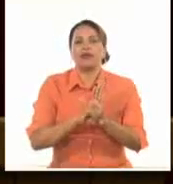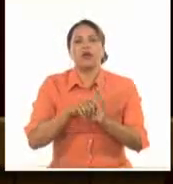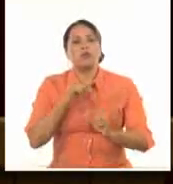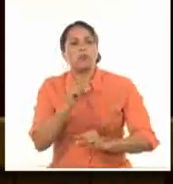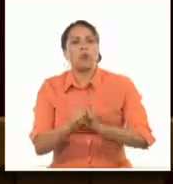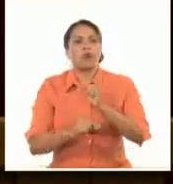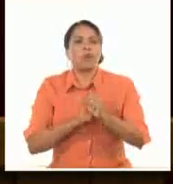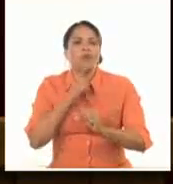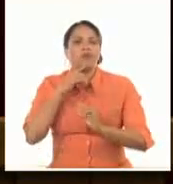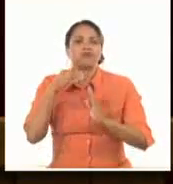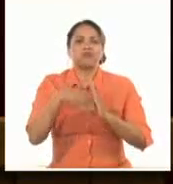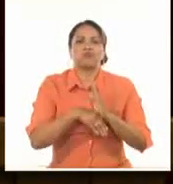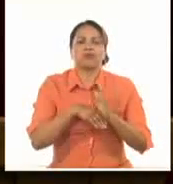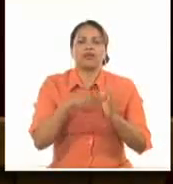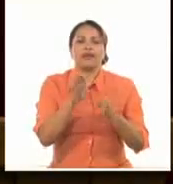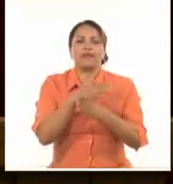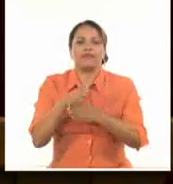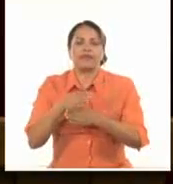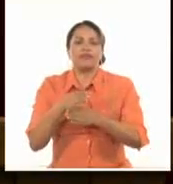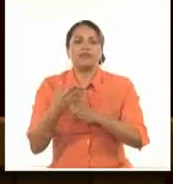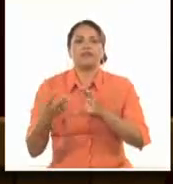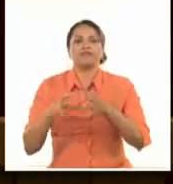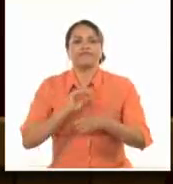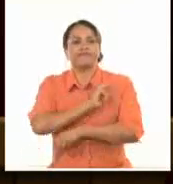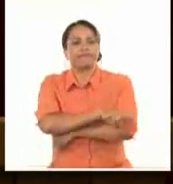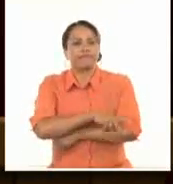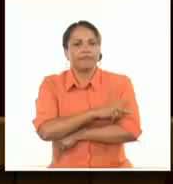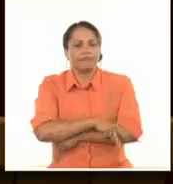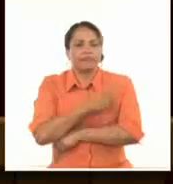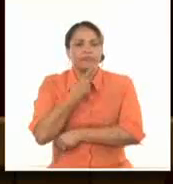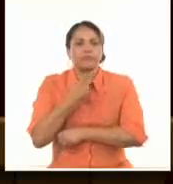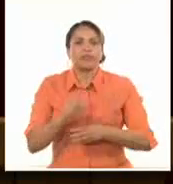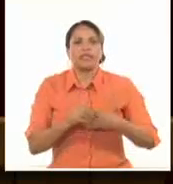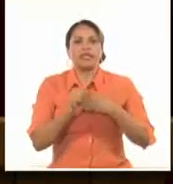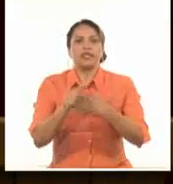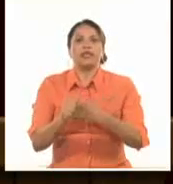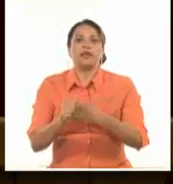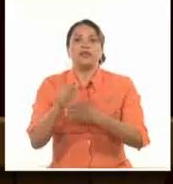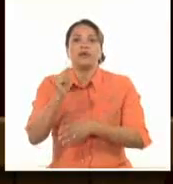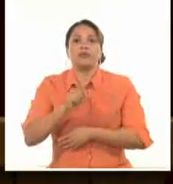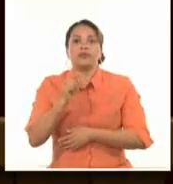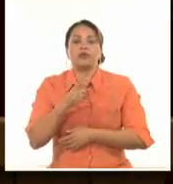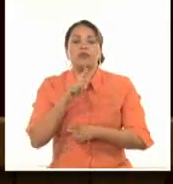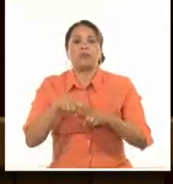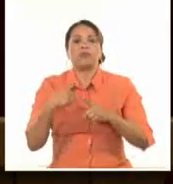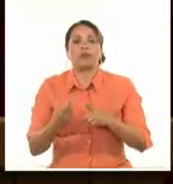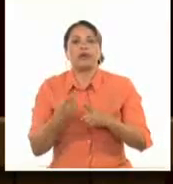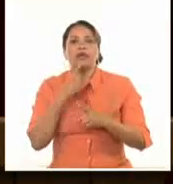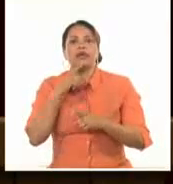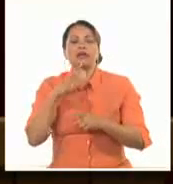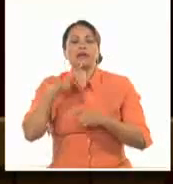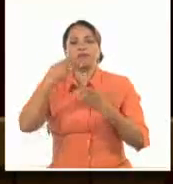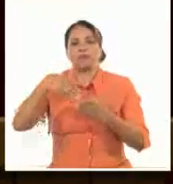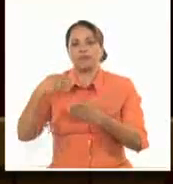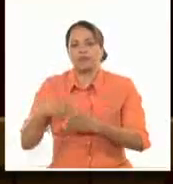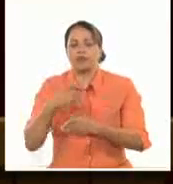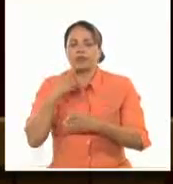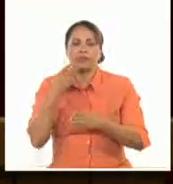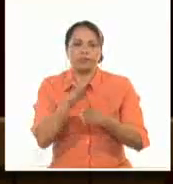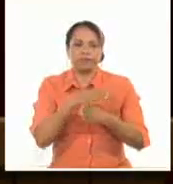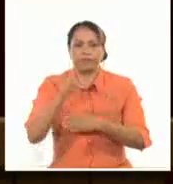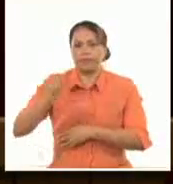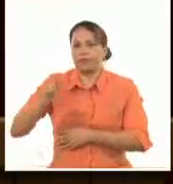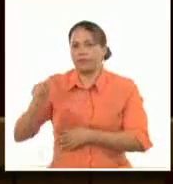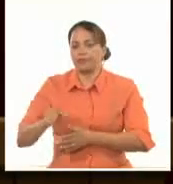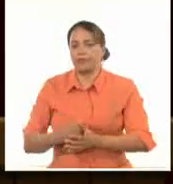rica diversidad de los pueblos y anulando liderazgos auténticos mediante el asesinato de reputaciones.